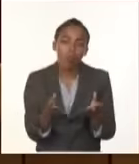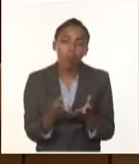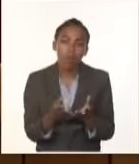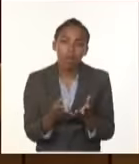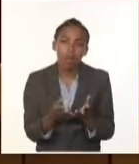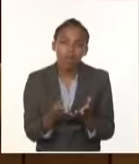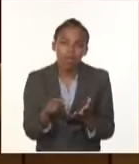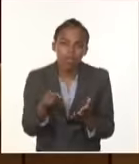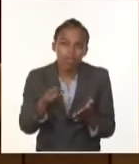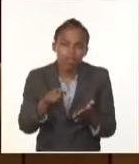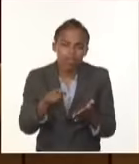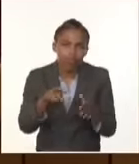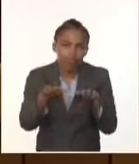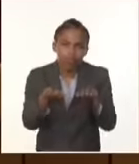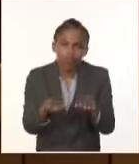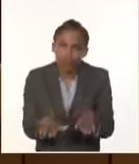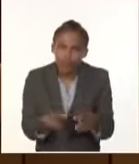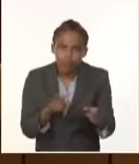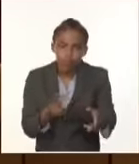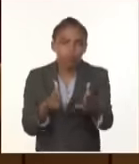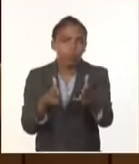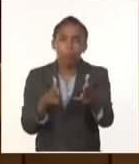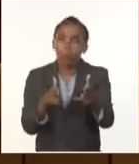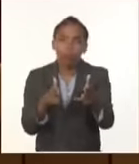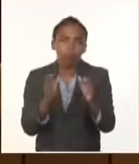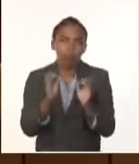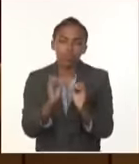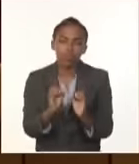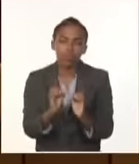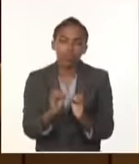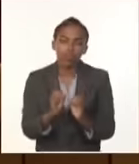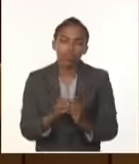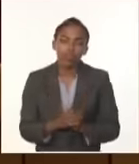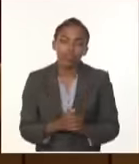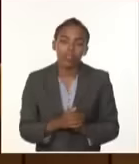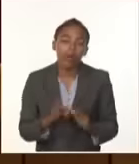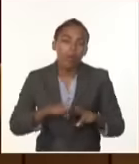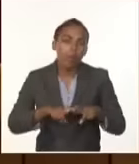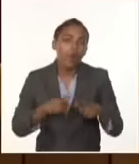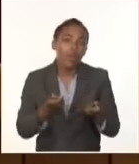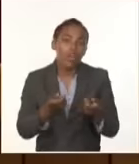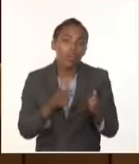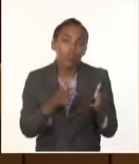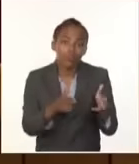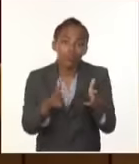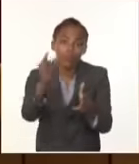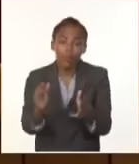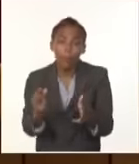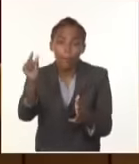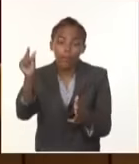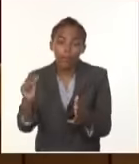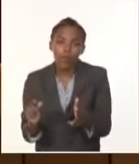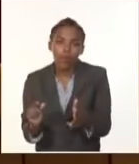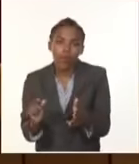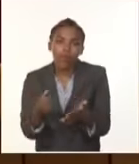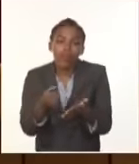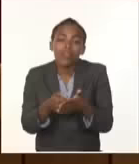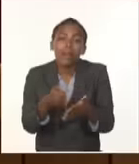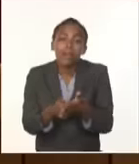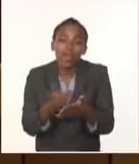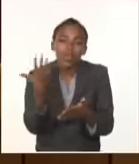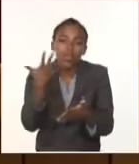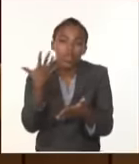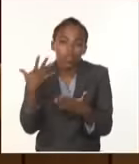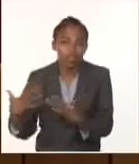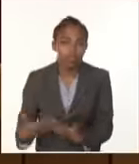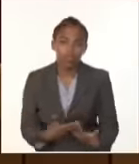a la masacre solo porque los genocidas cuentan con el respaldo y la complicidad del gobierno de los Estados Unidos